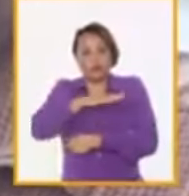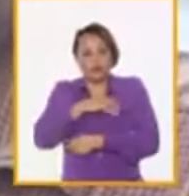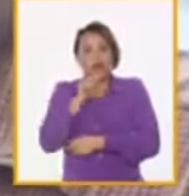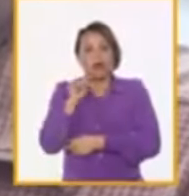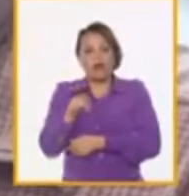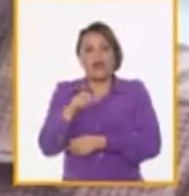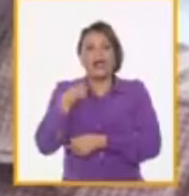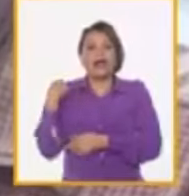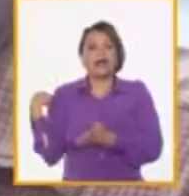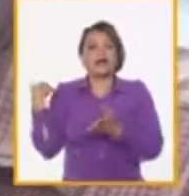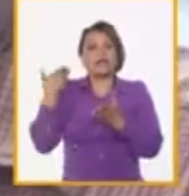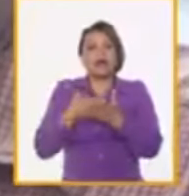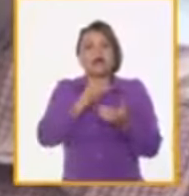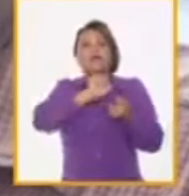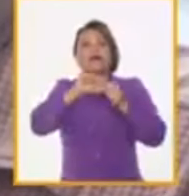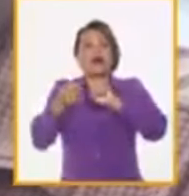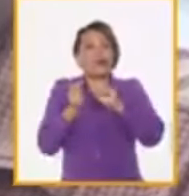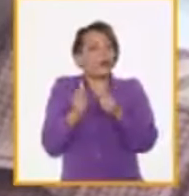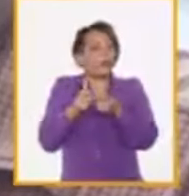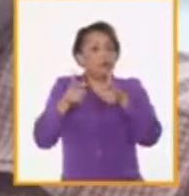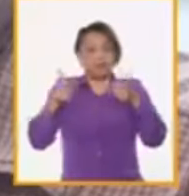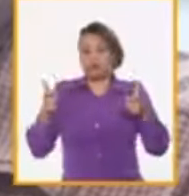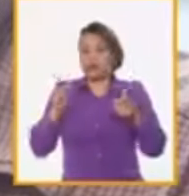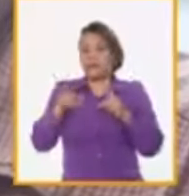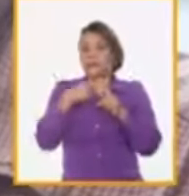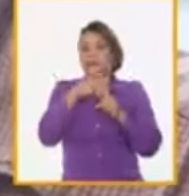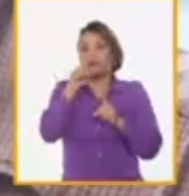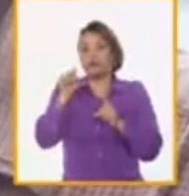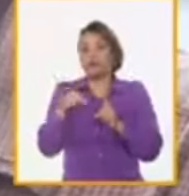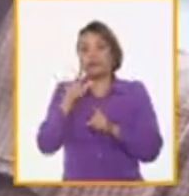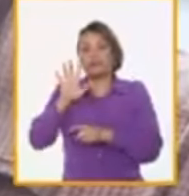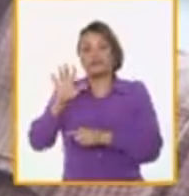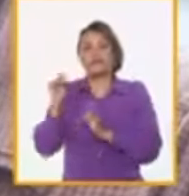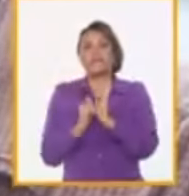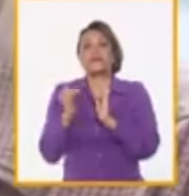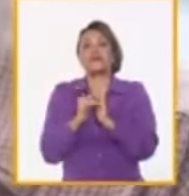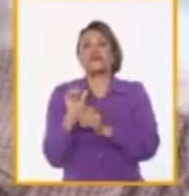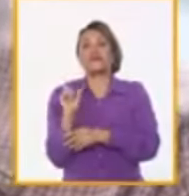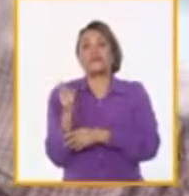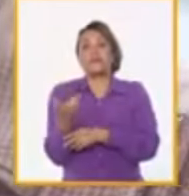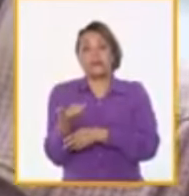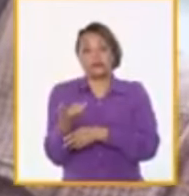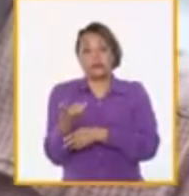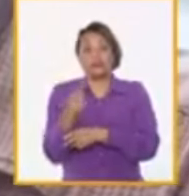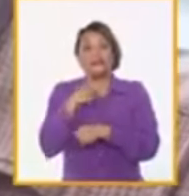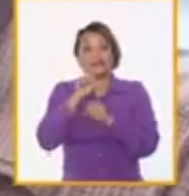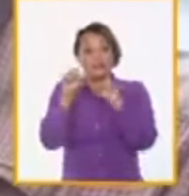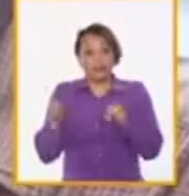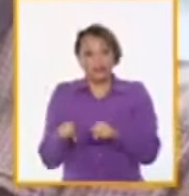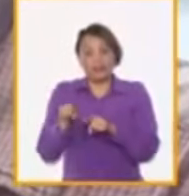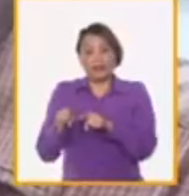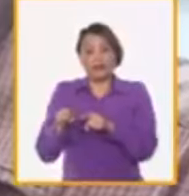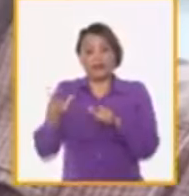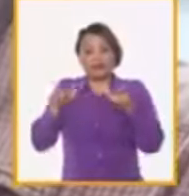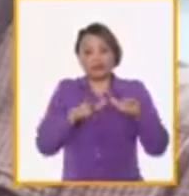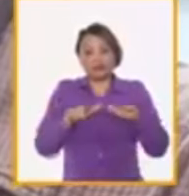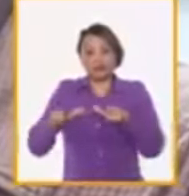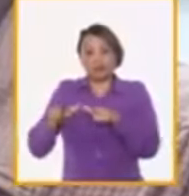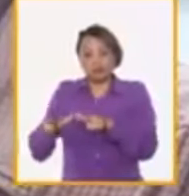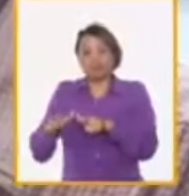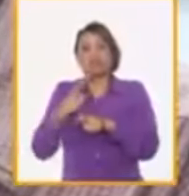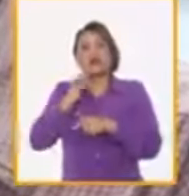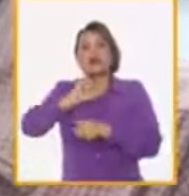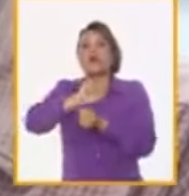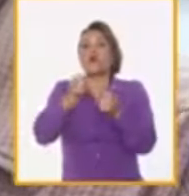ahorro considerable de más de 1,5 millones de pesos en los sistemas que estamos hablando. Hay más de 1,5